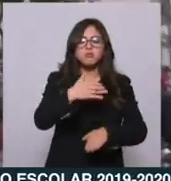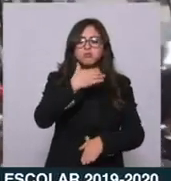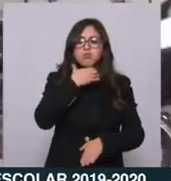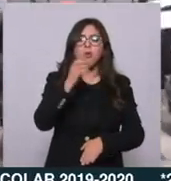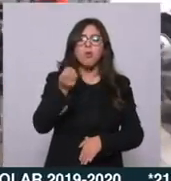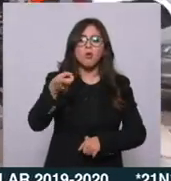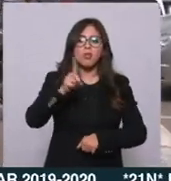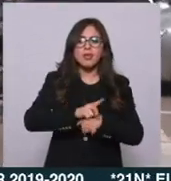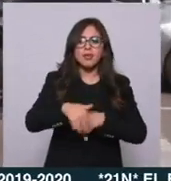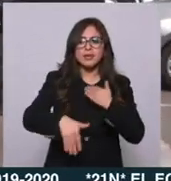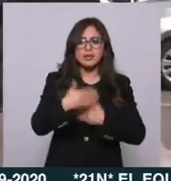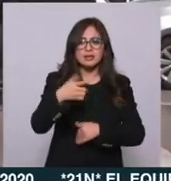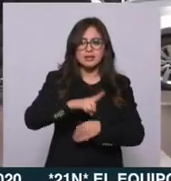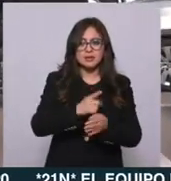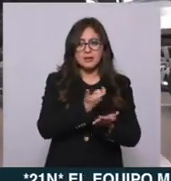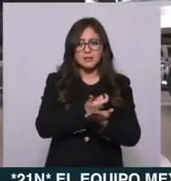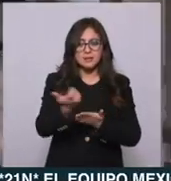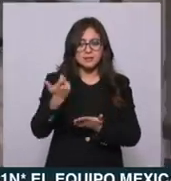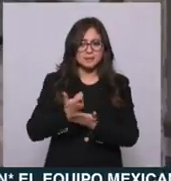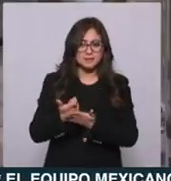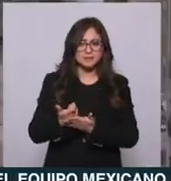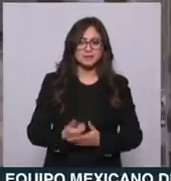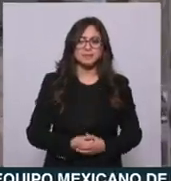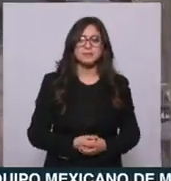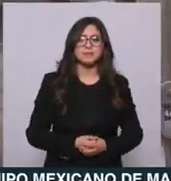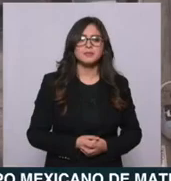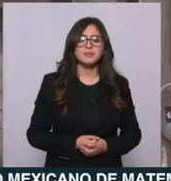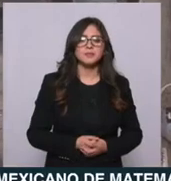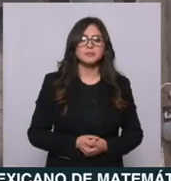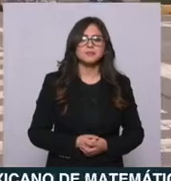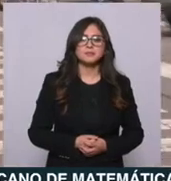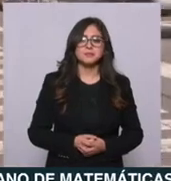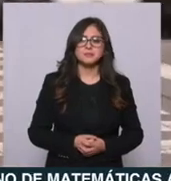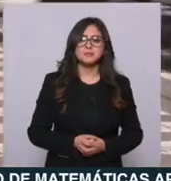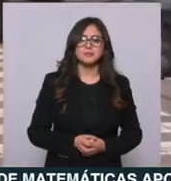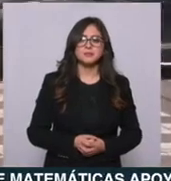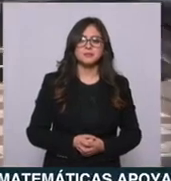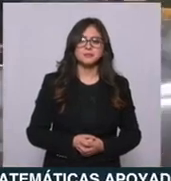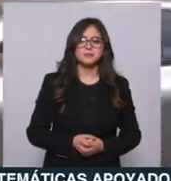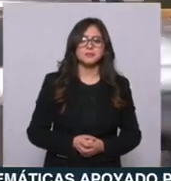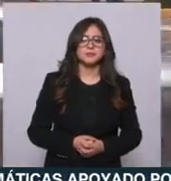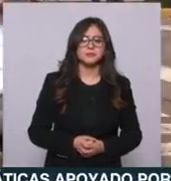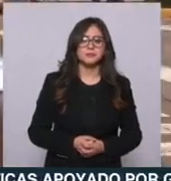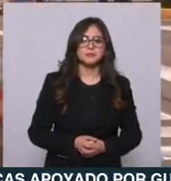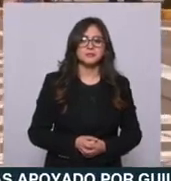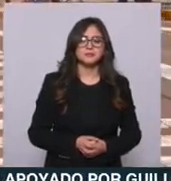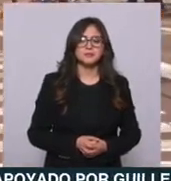quincena. Con imágenes de Liber Rodríguez, Iraís Morquecho, 21 Noticias.